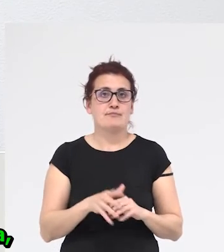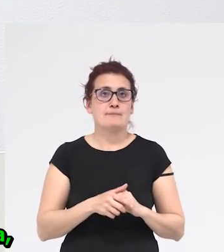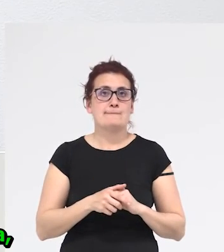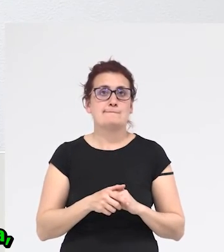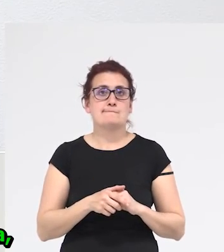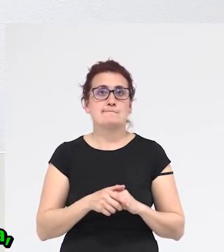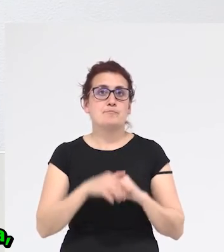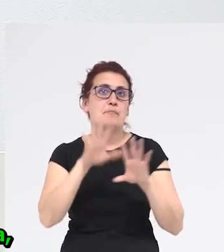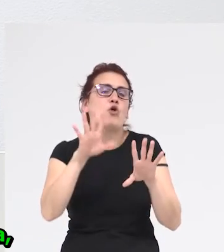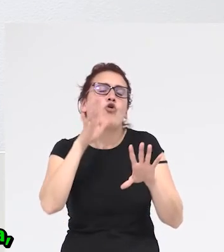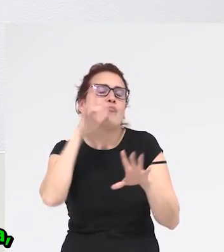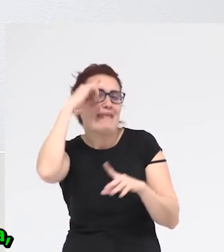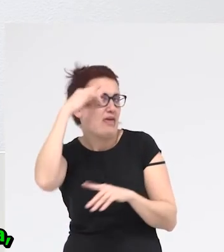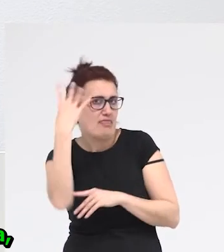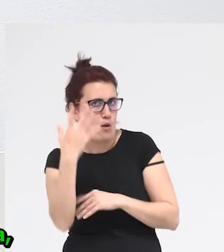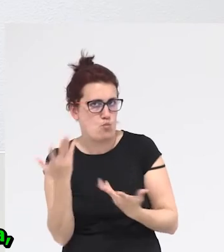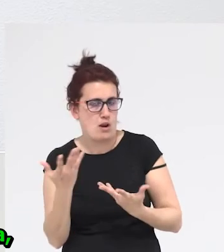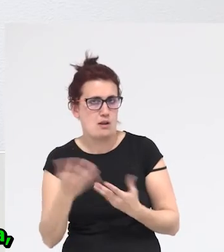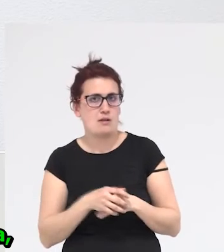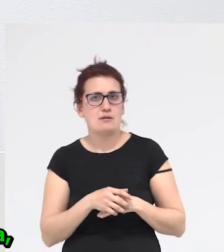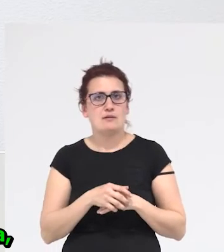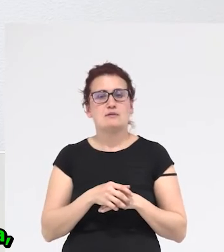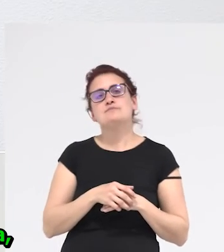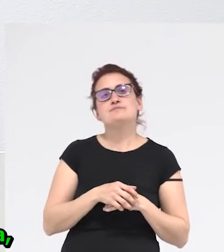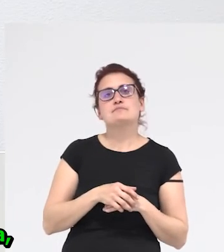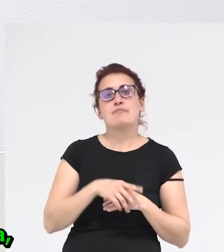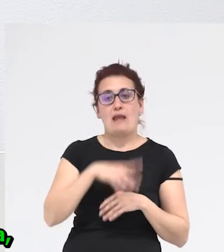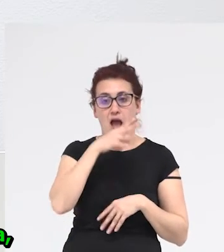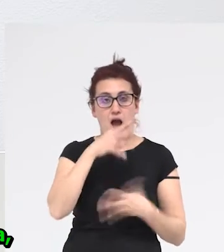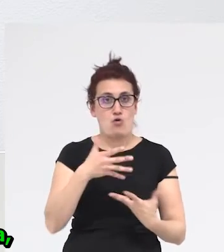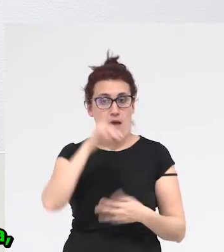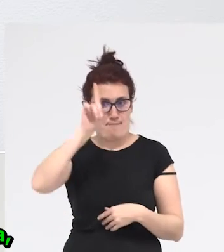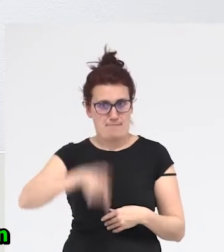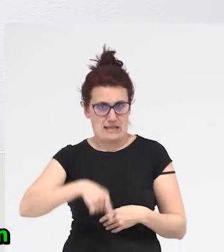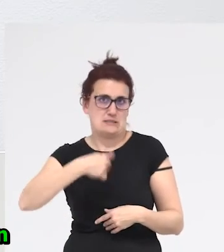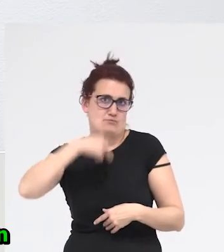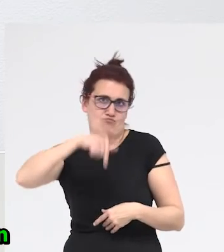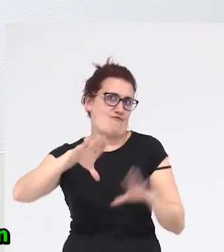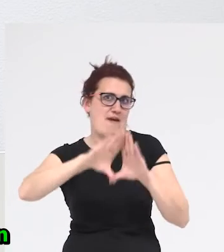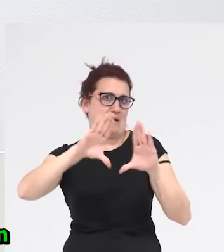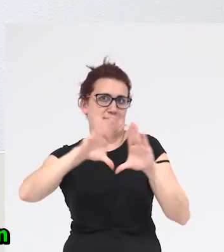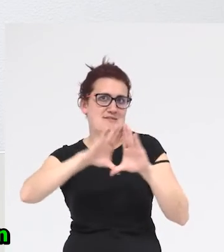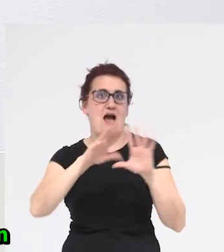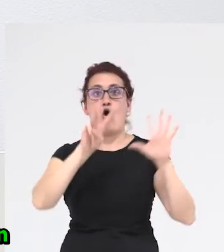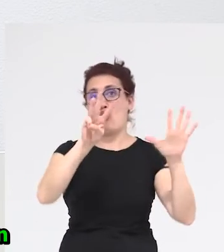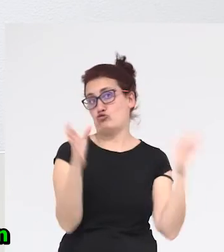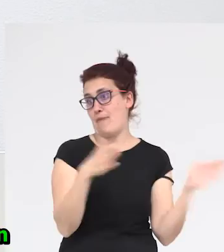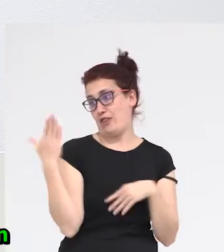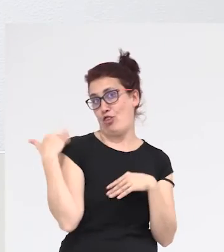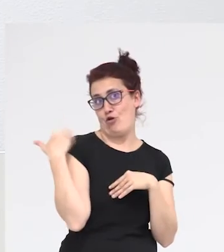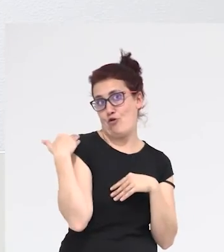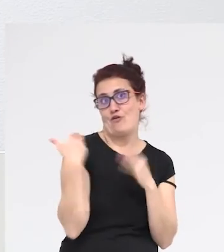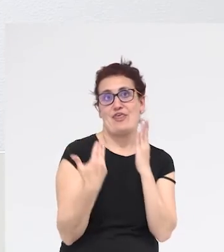pero la cosa era, estamos en el mes, en un mes muy feminista, 8 de marzo, el